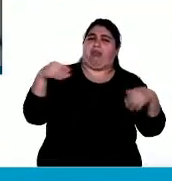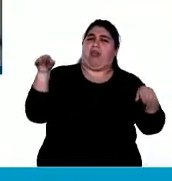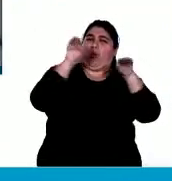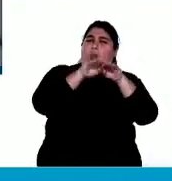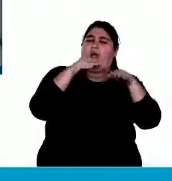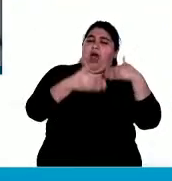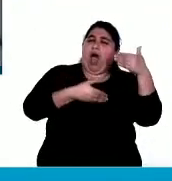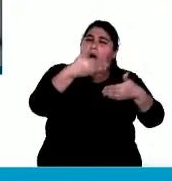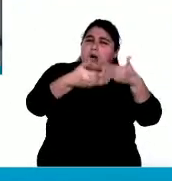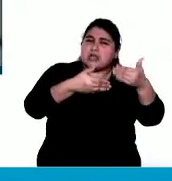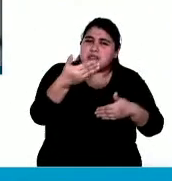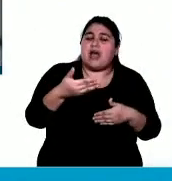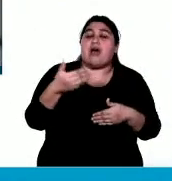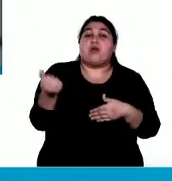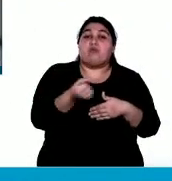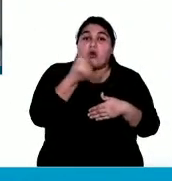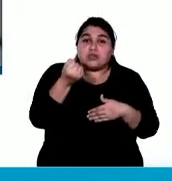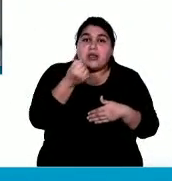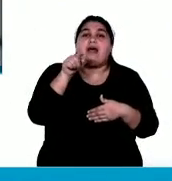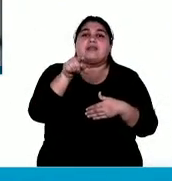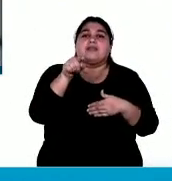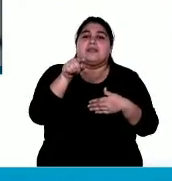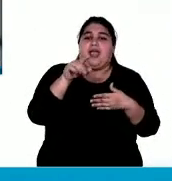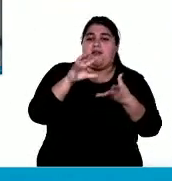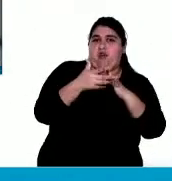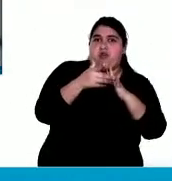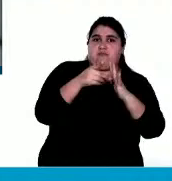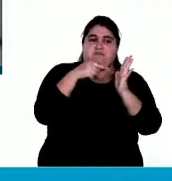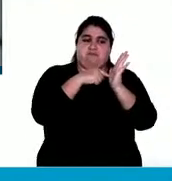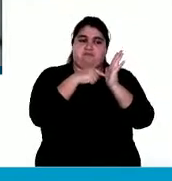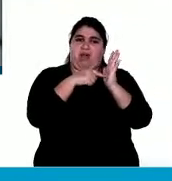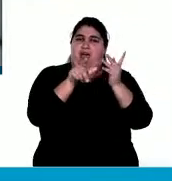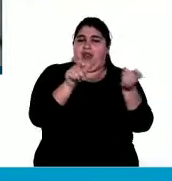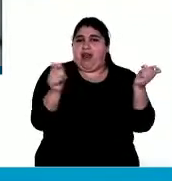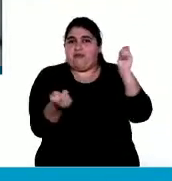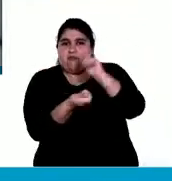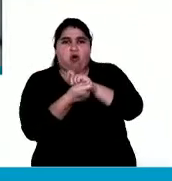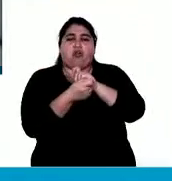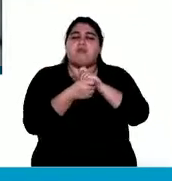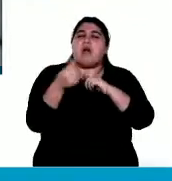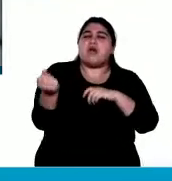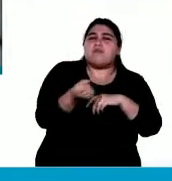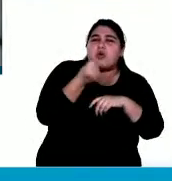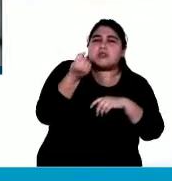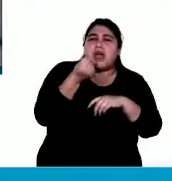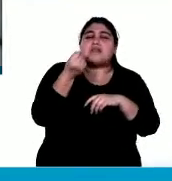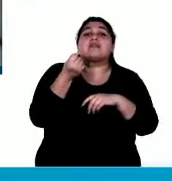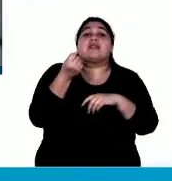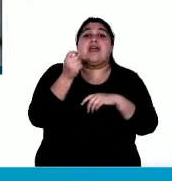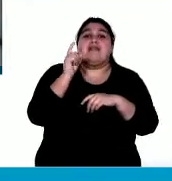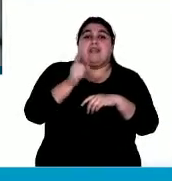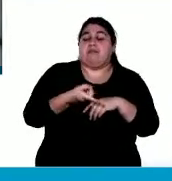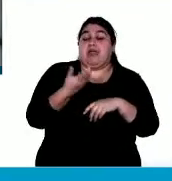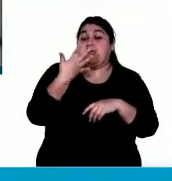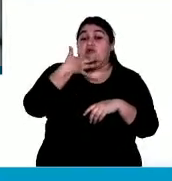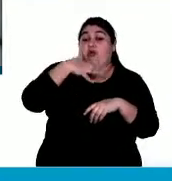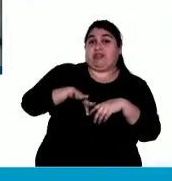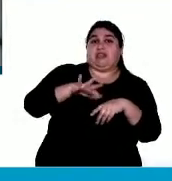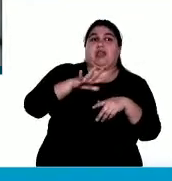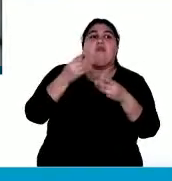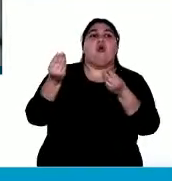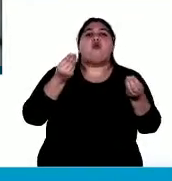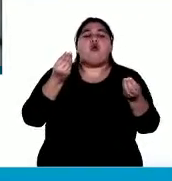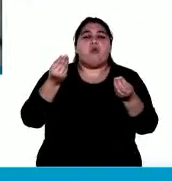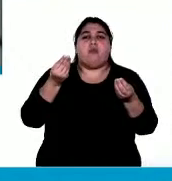avanzada. Pero no, nos encontramos con esta reforma, con este cambio de prioridades del gobierno y no entendemos en qué beneficia